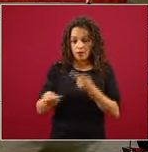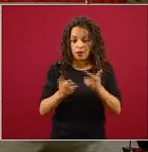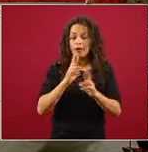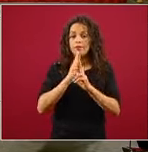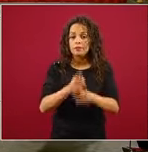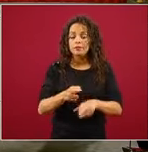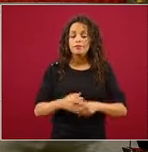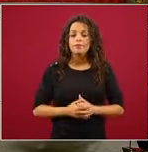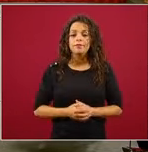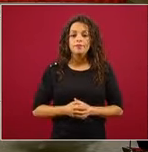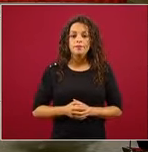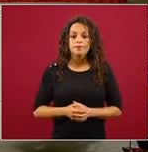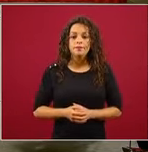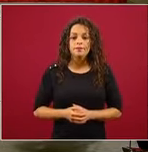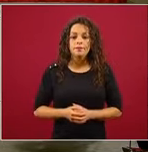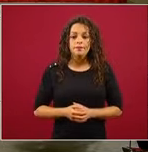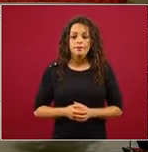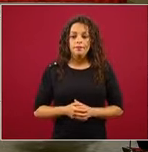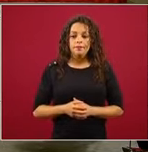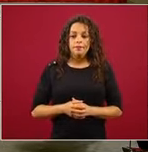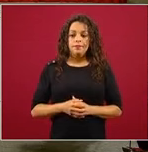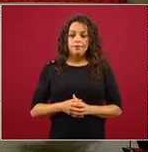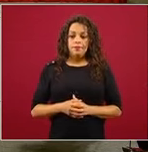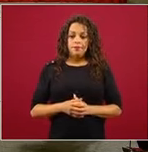Carlos. Carlos, usted también.